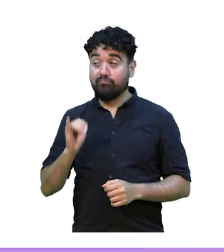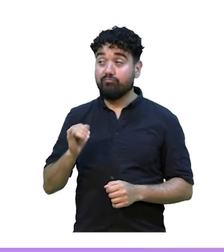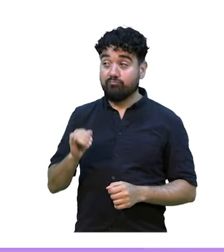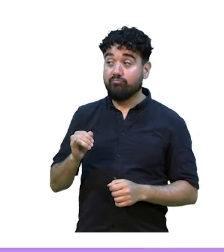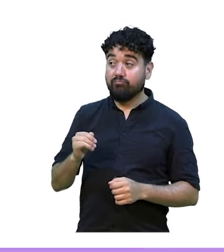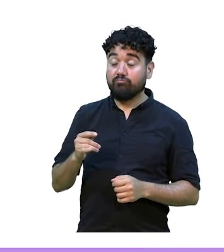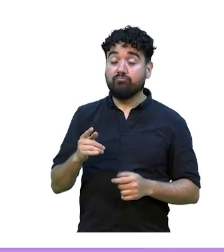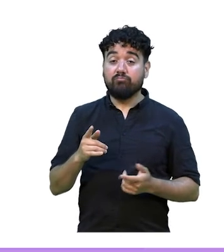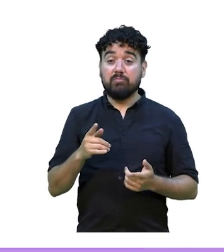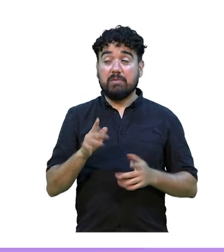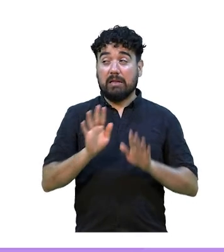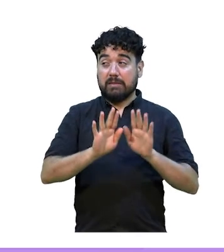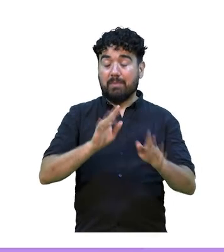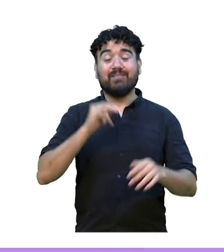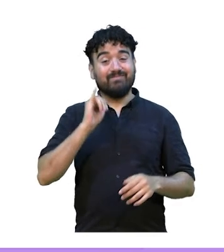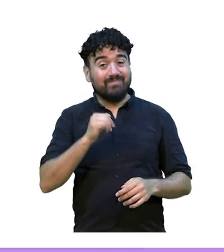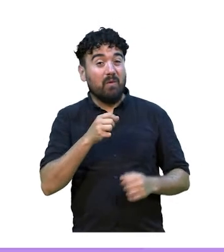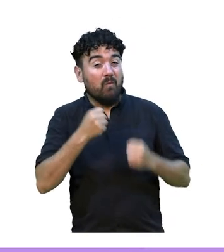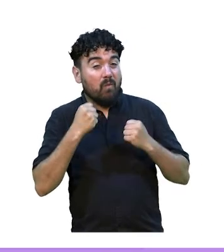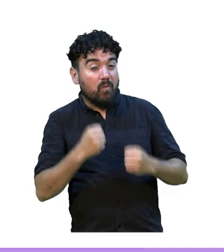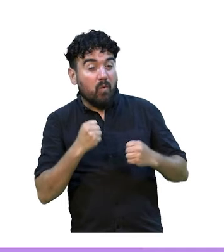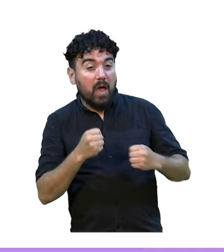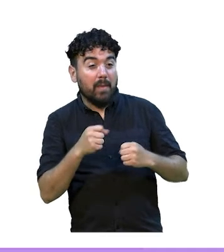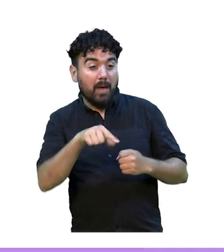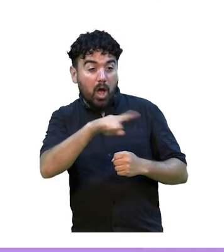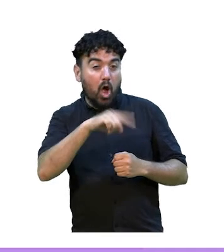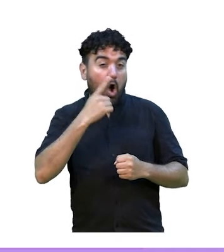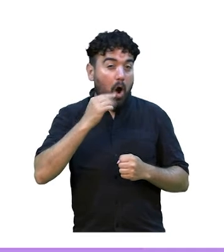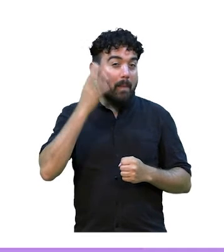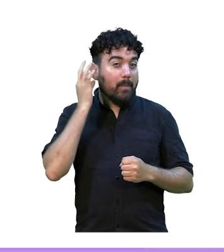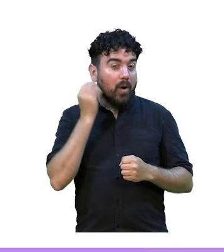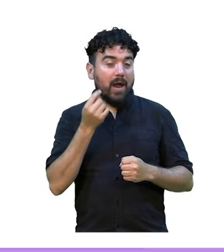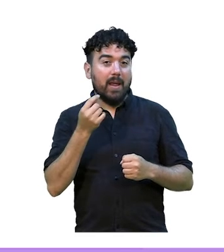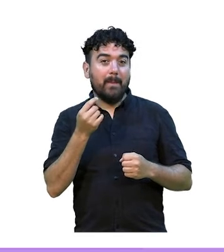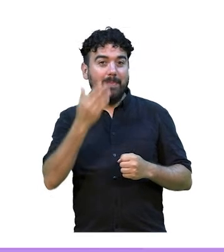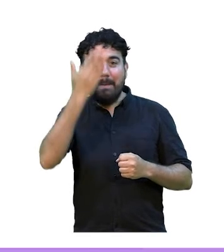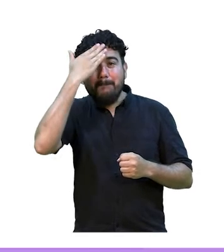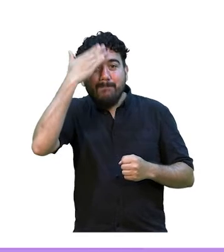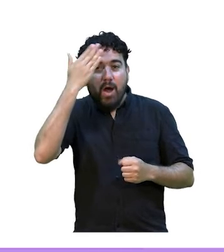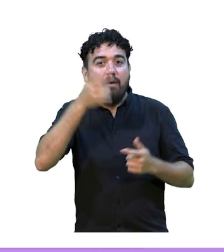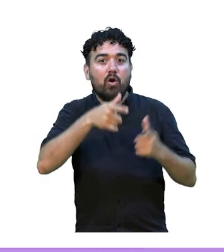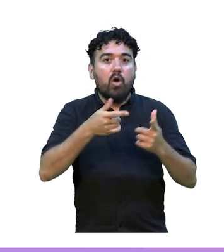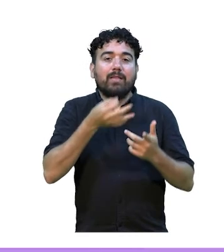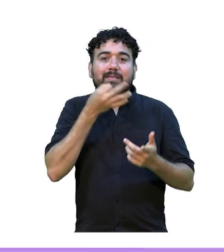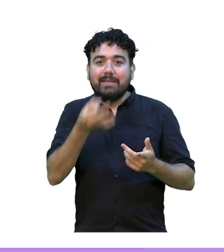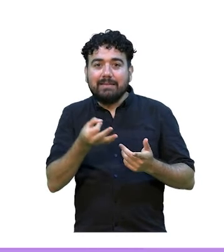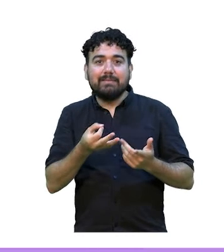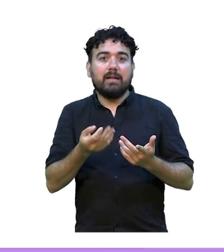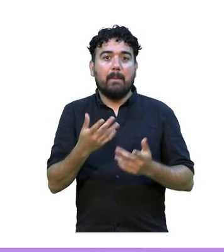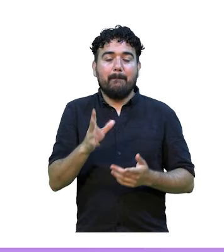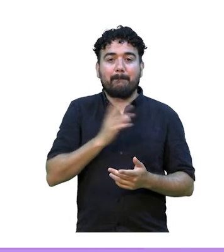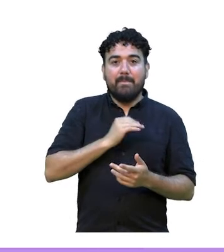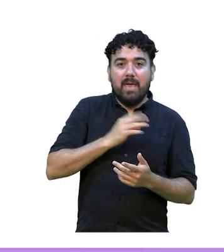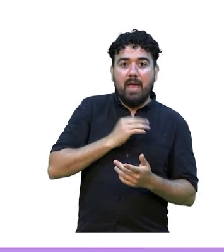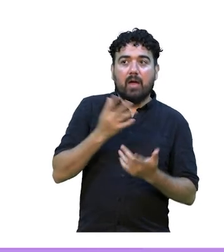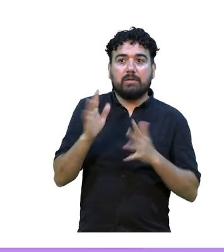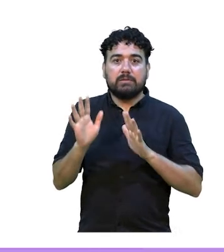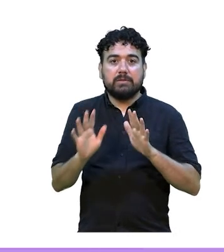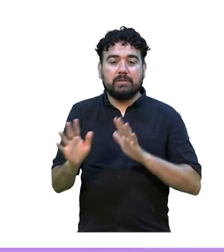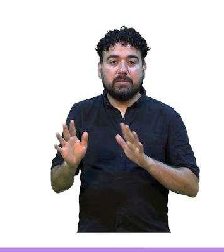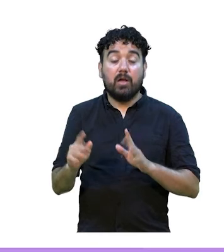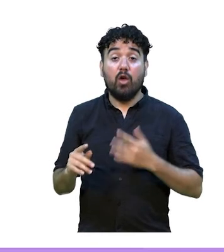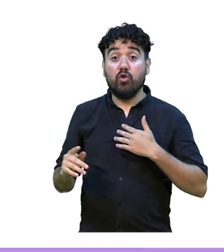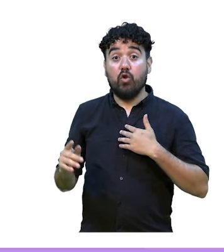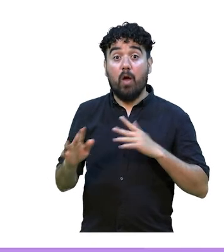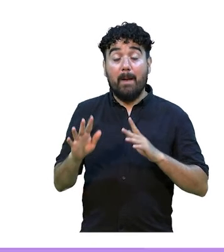estigmatizado. Exactamente, había un estigma muy fuerte sobre lo que los jóvenes, particularmente los jóvenes populares, pudiera pasar con esto,